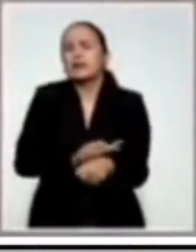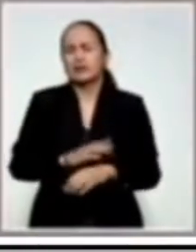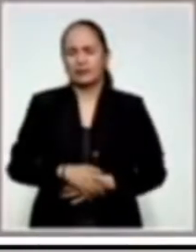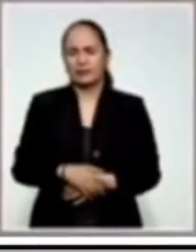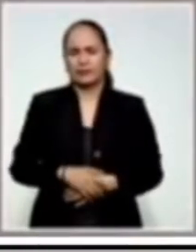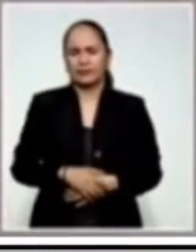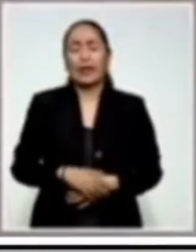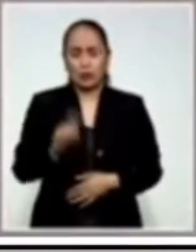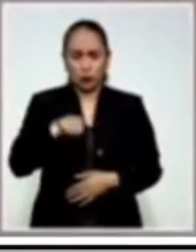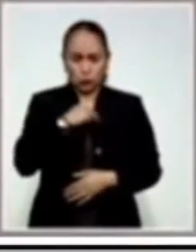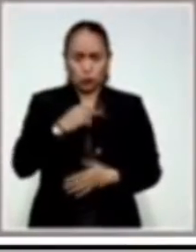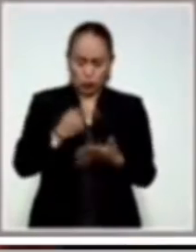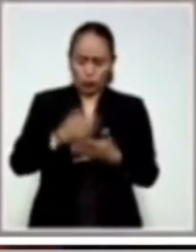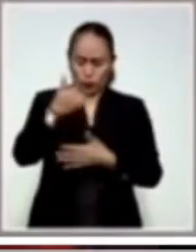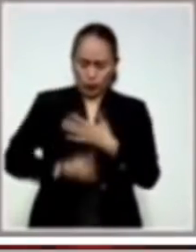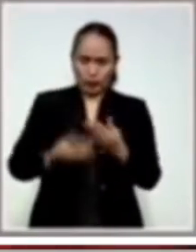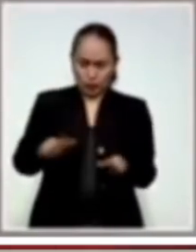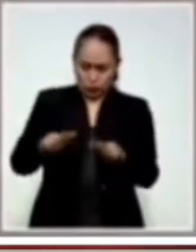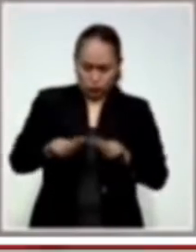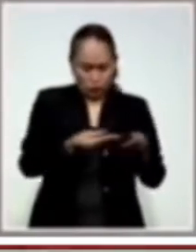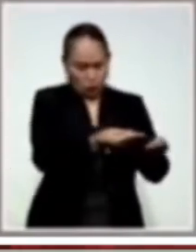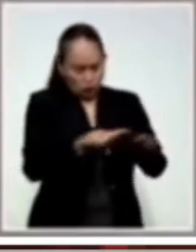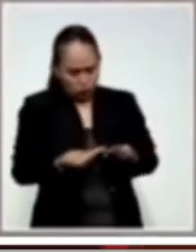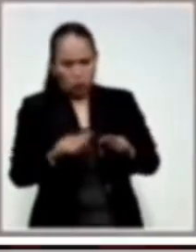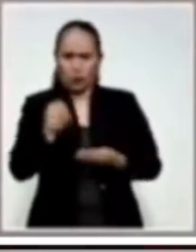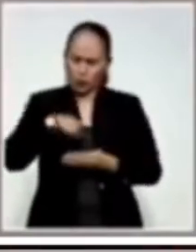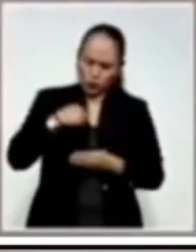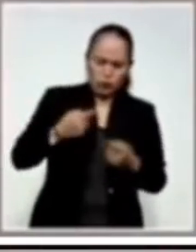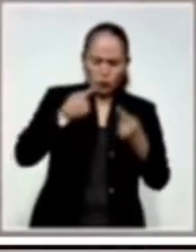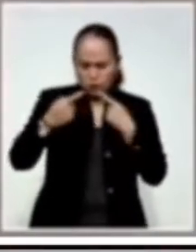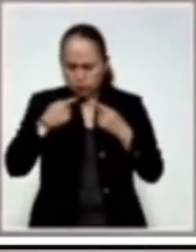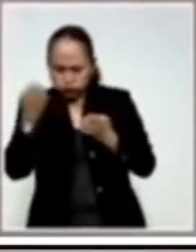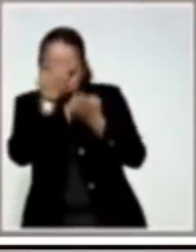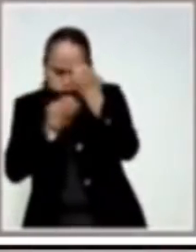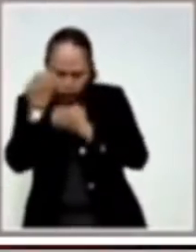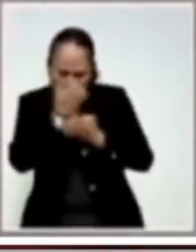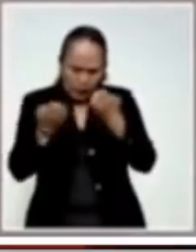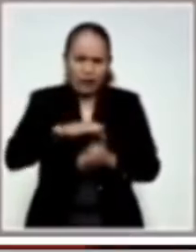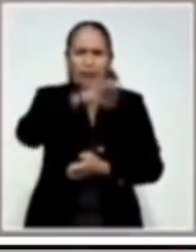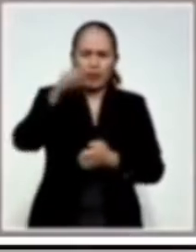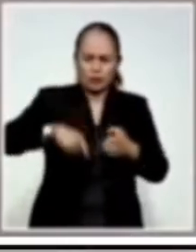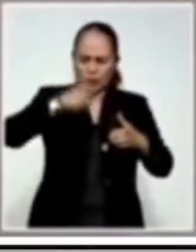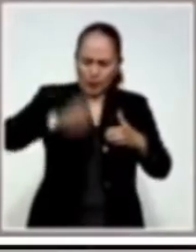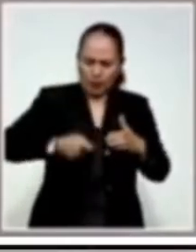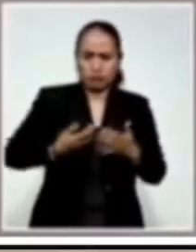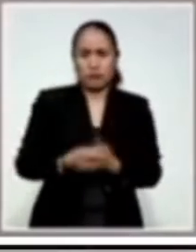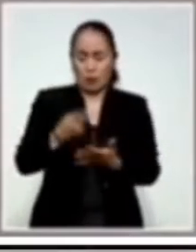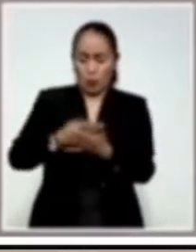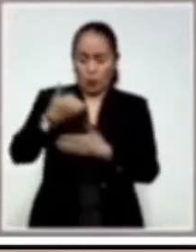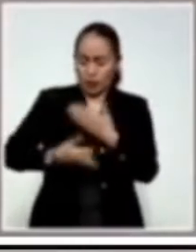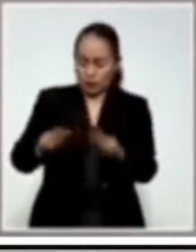vayamos teniendo proyectos, como lo estamos haciendo, los iremos resolviendo. Sin proyectos, los asuntos no se pueden